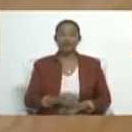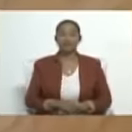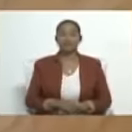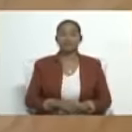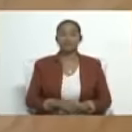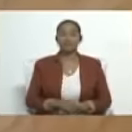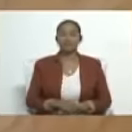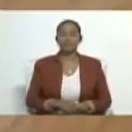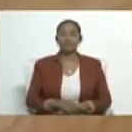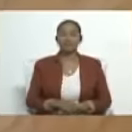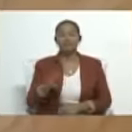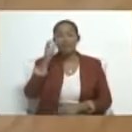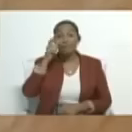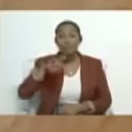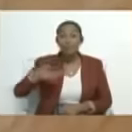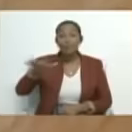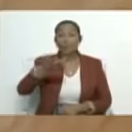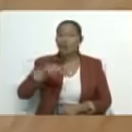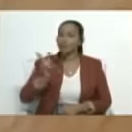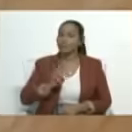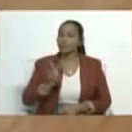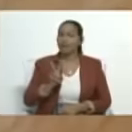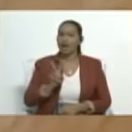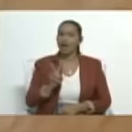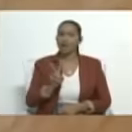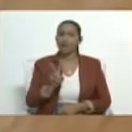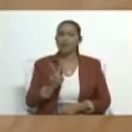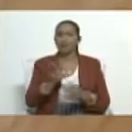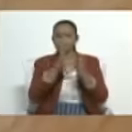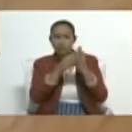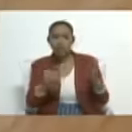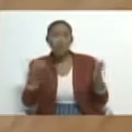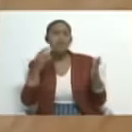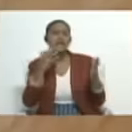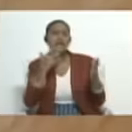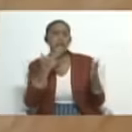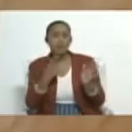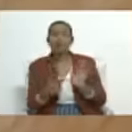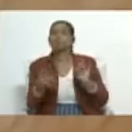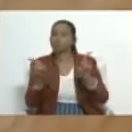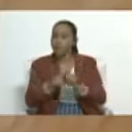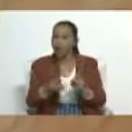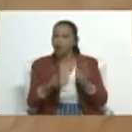allí, dando ejemplo, el pueblo venezolano allí,